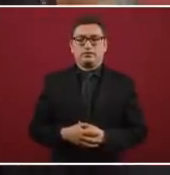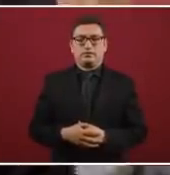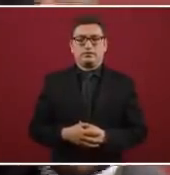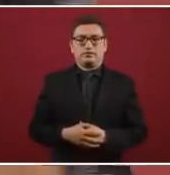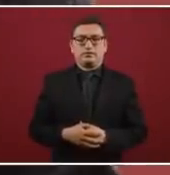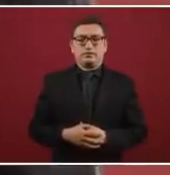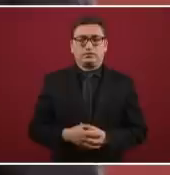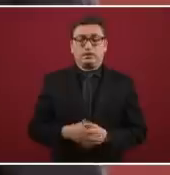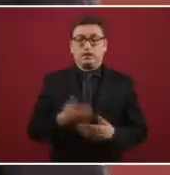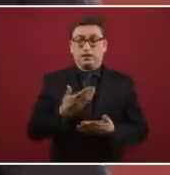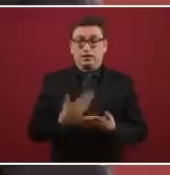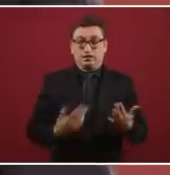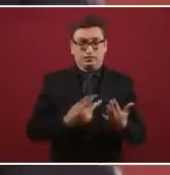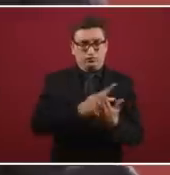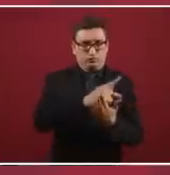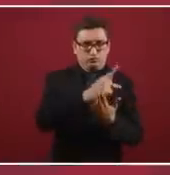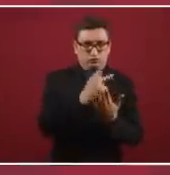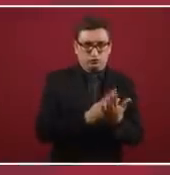masivos.